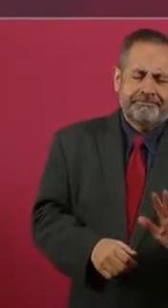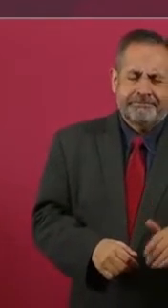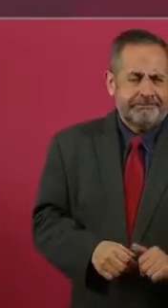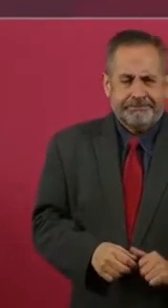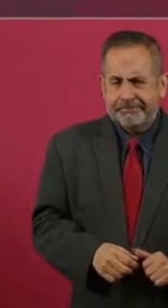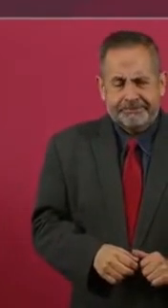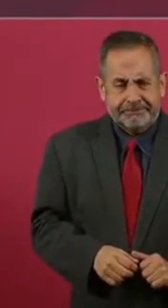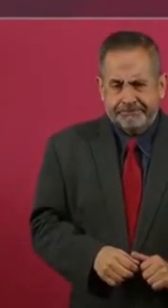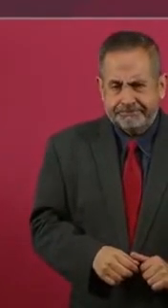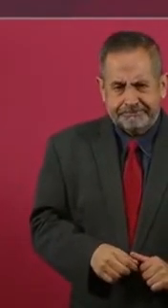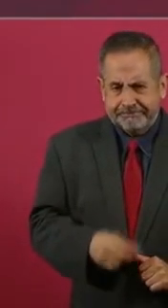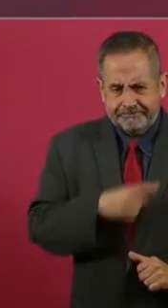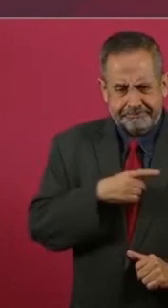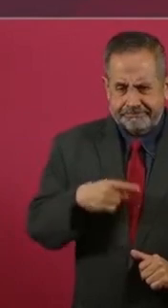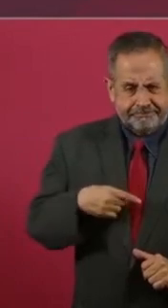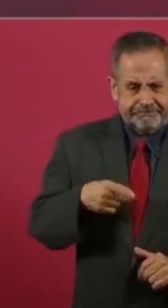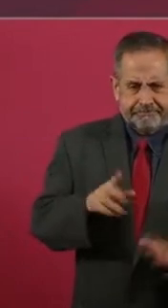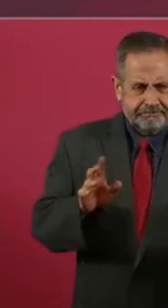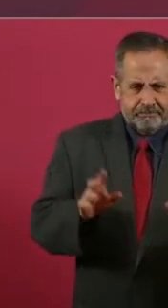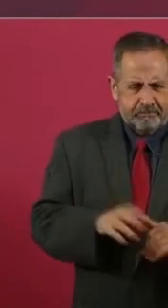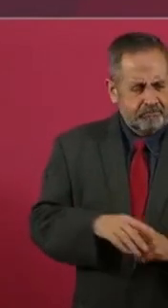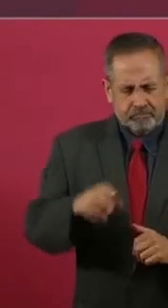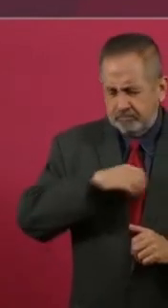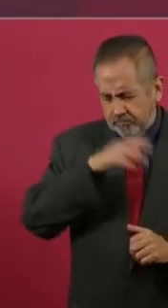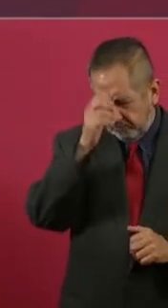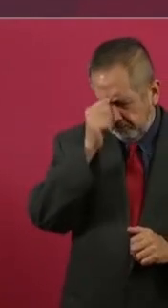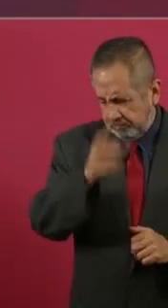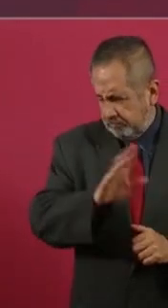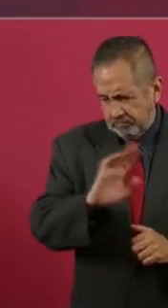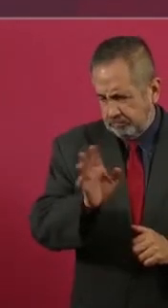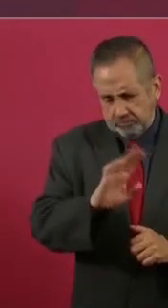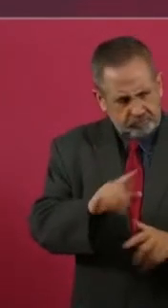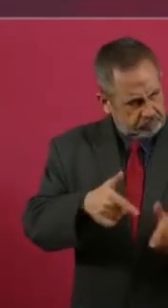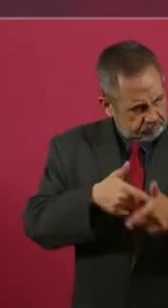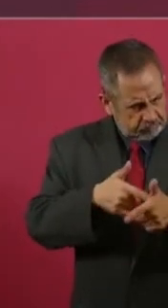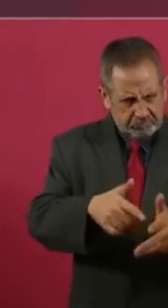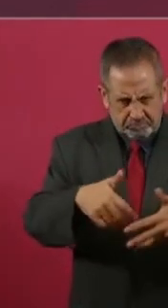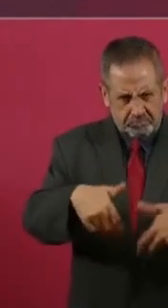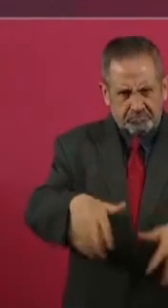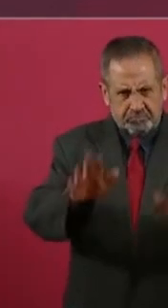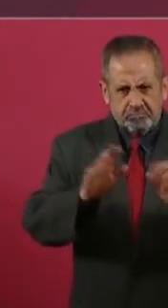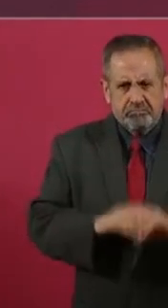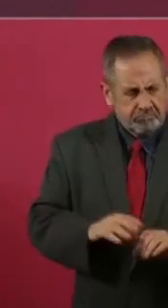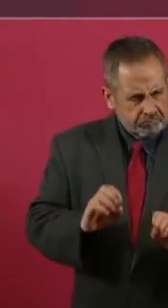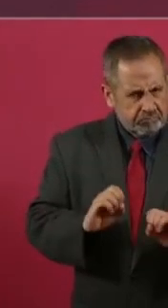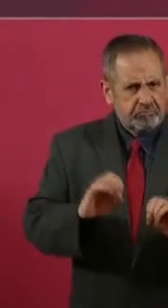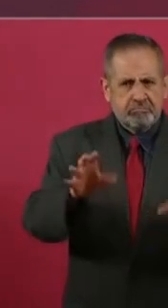suspendieron su presentación. Yo no estoy de acuerdo con eso. También lo quiero dejar de manifiesto.